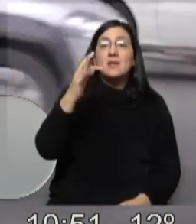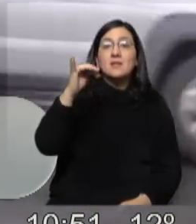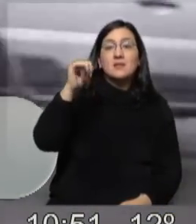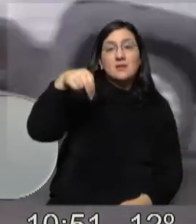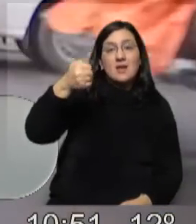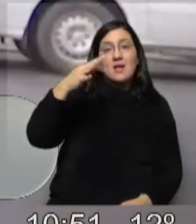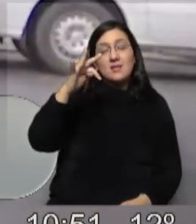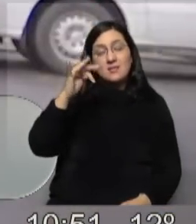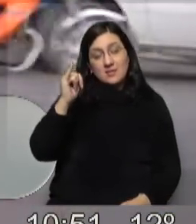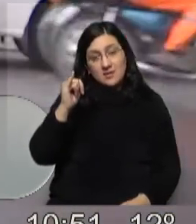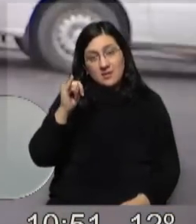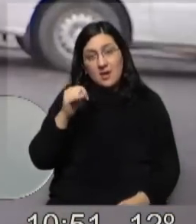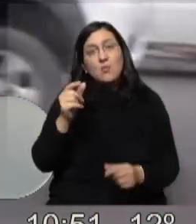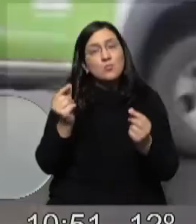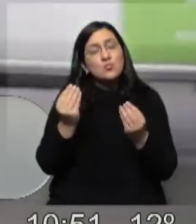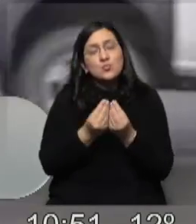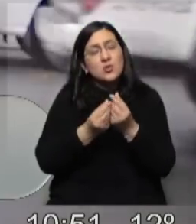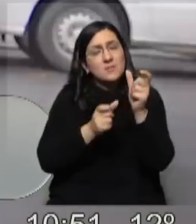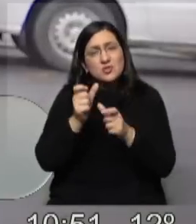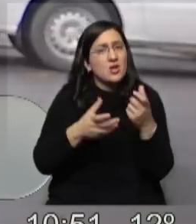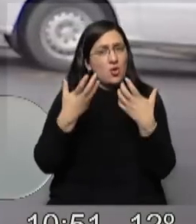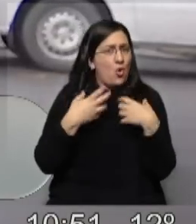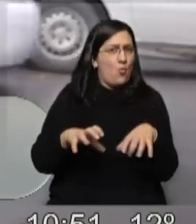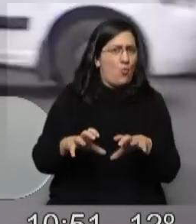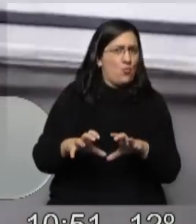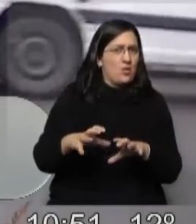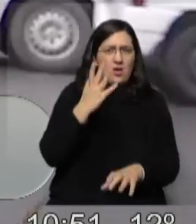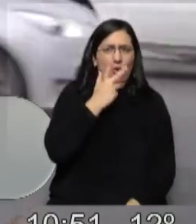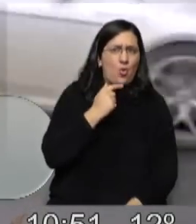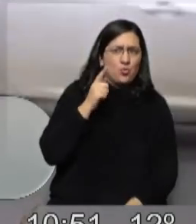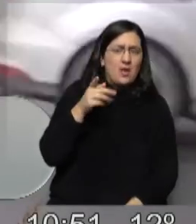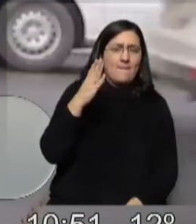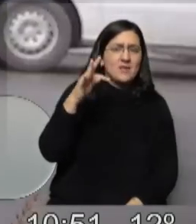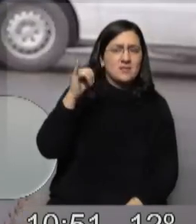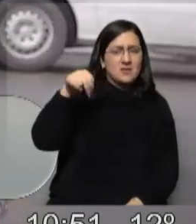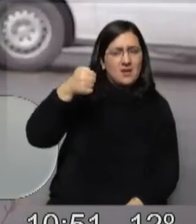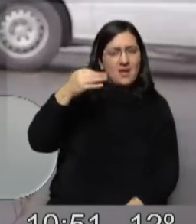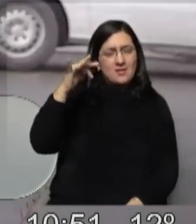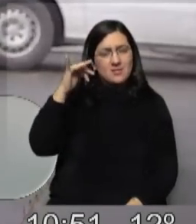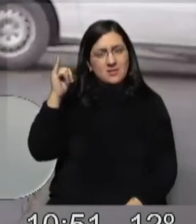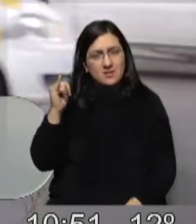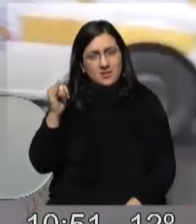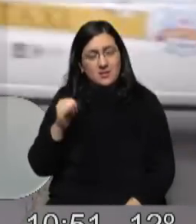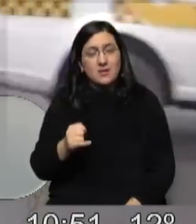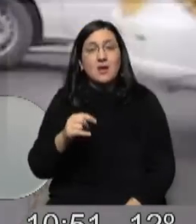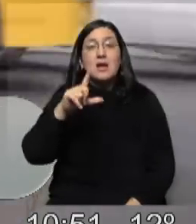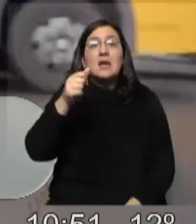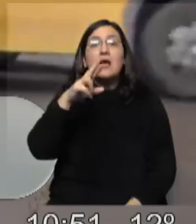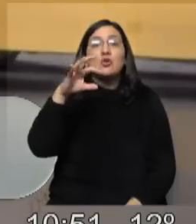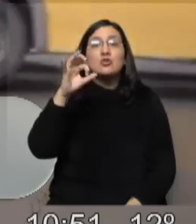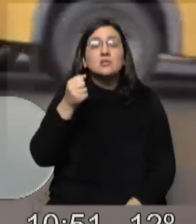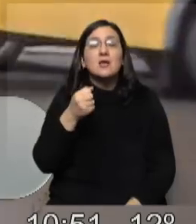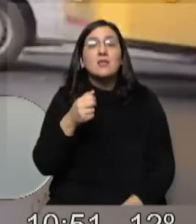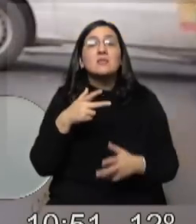gran parte de la sociedad y sobre todo también cuestionaba a La Rosa en esa sesión del directorio que estaba muy